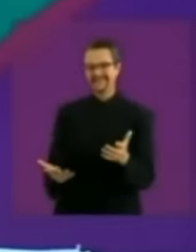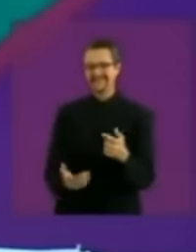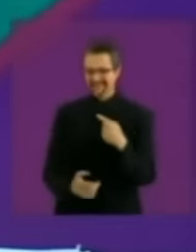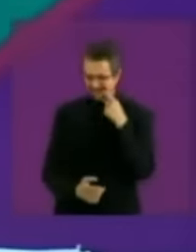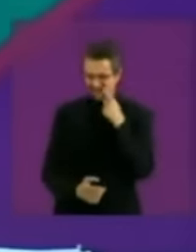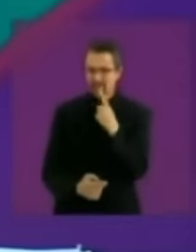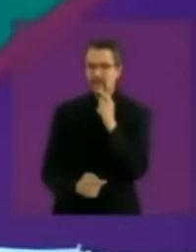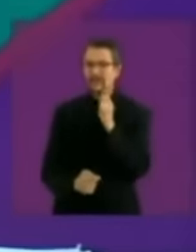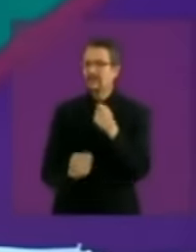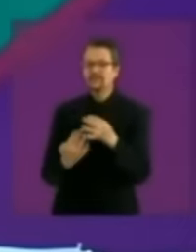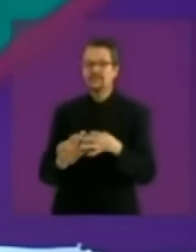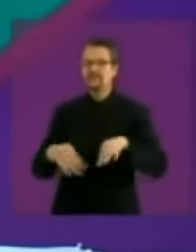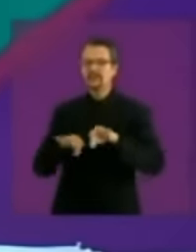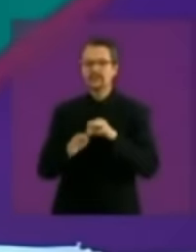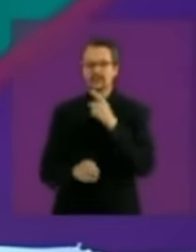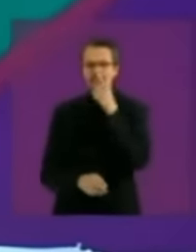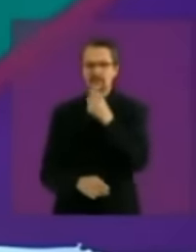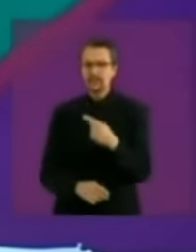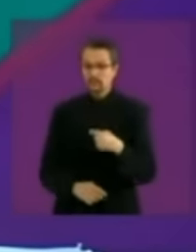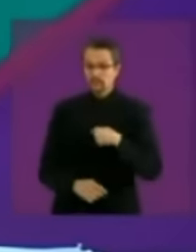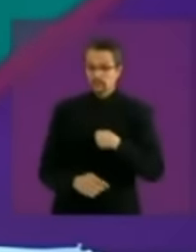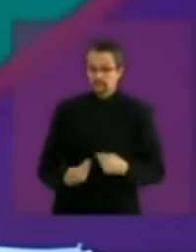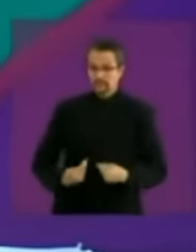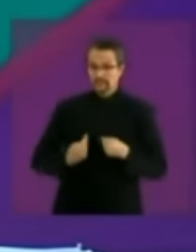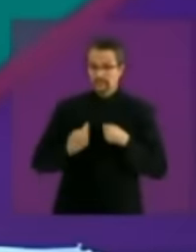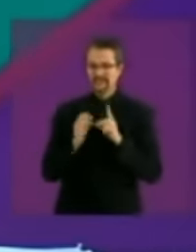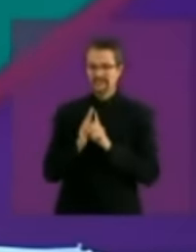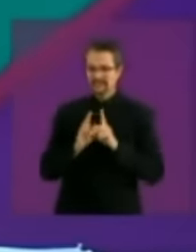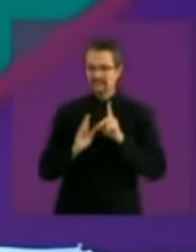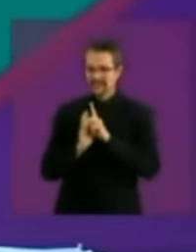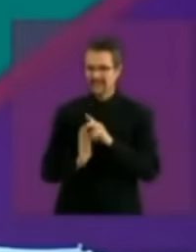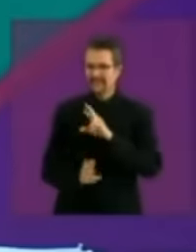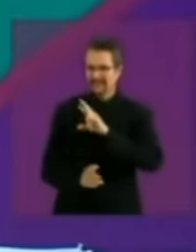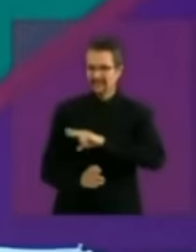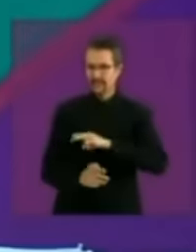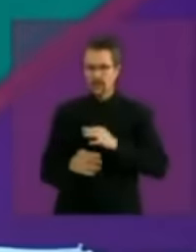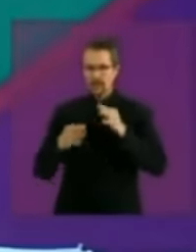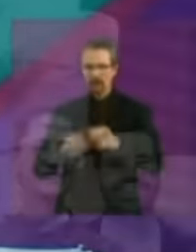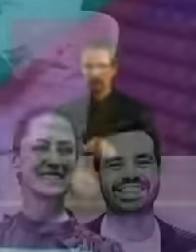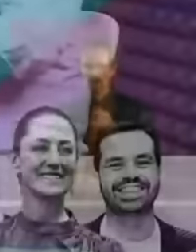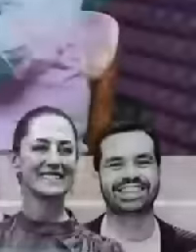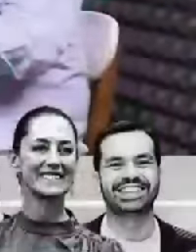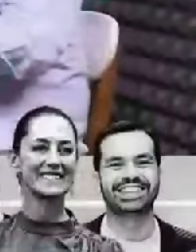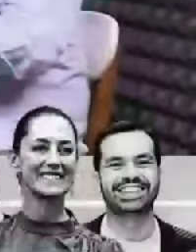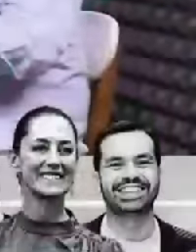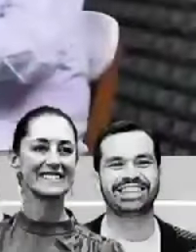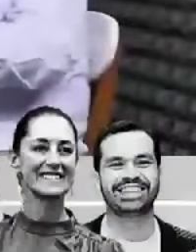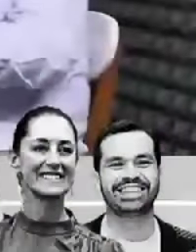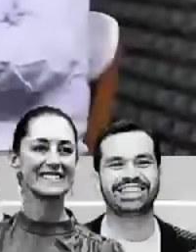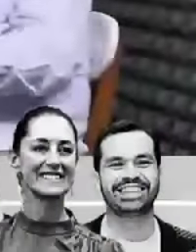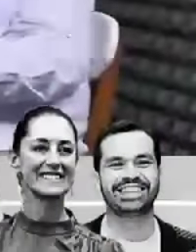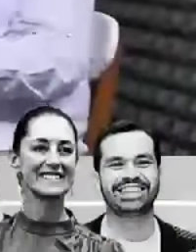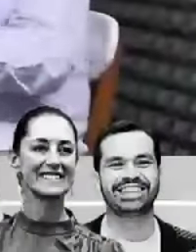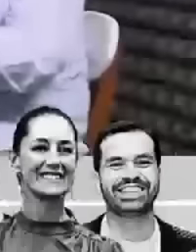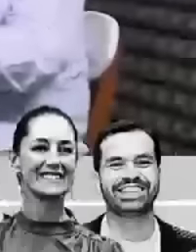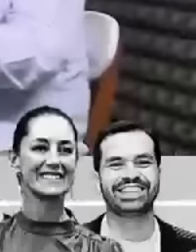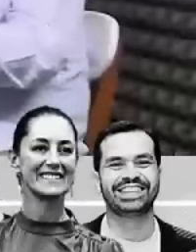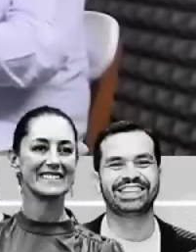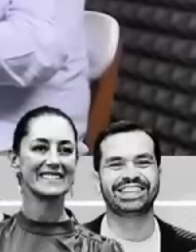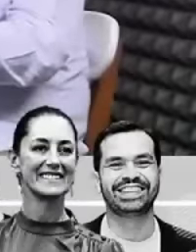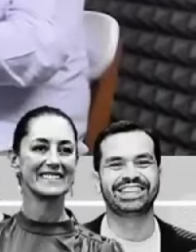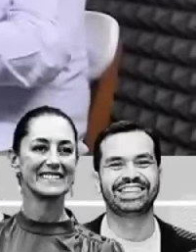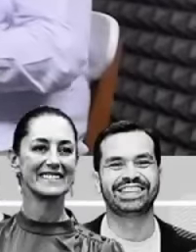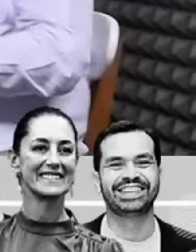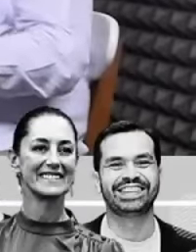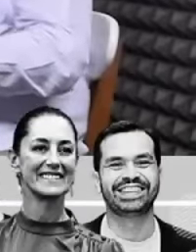desbarajuste del Instituto Nacional Electoral con el uso del tiempo. Y claro, le dan más tiempo a